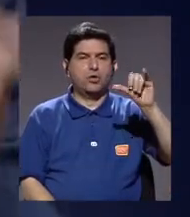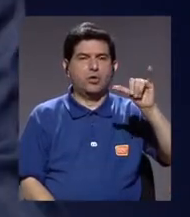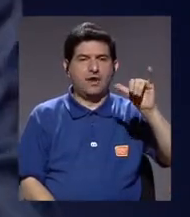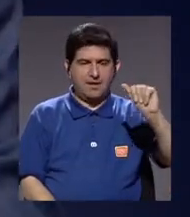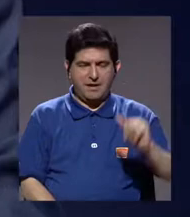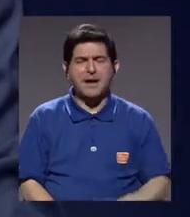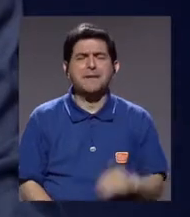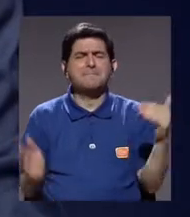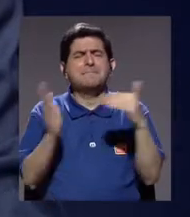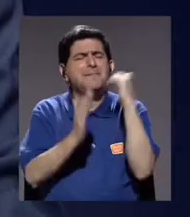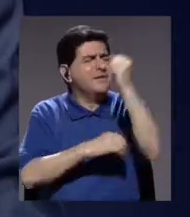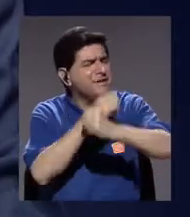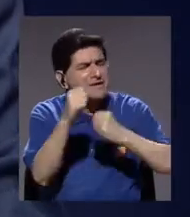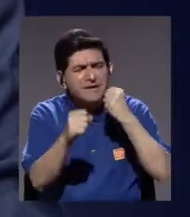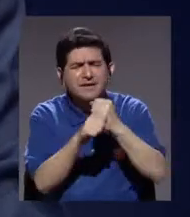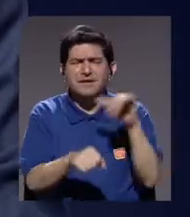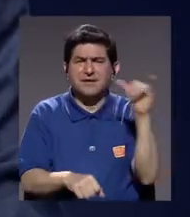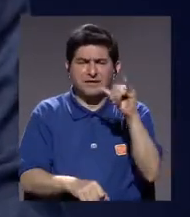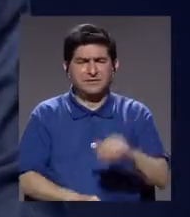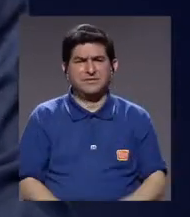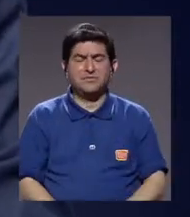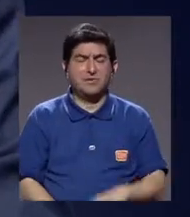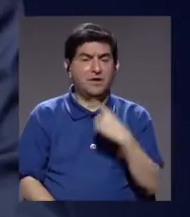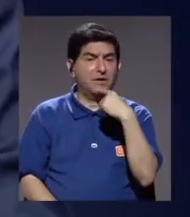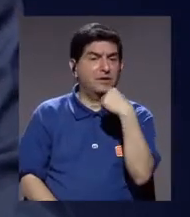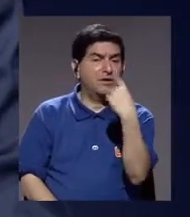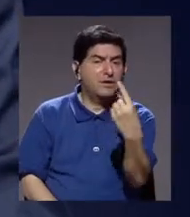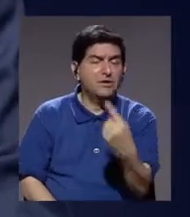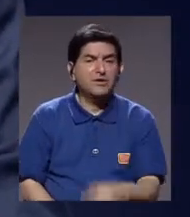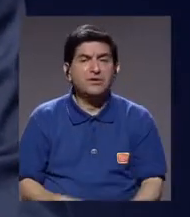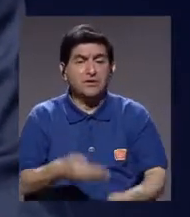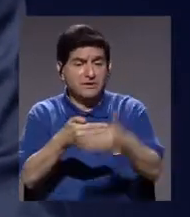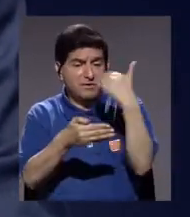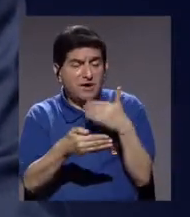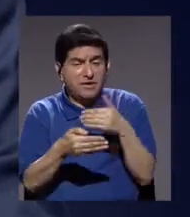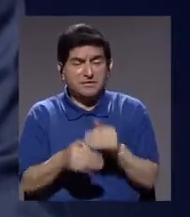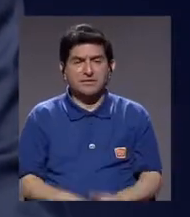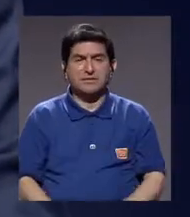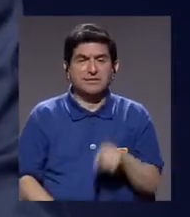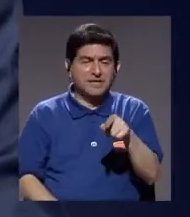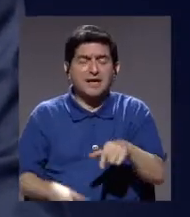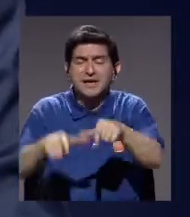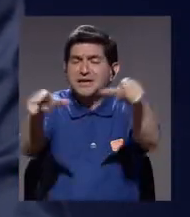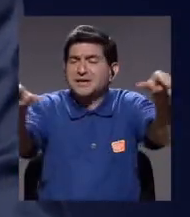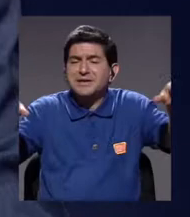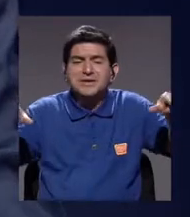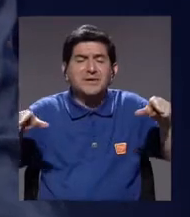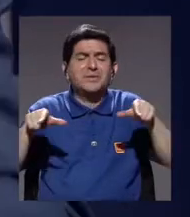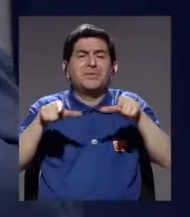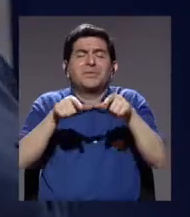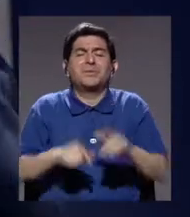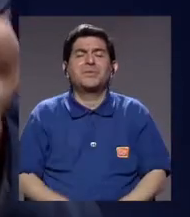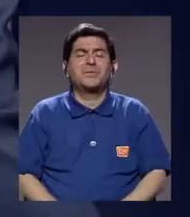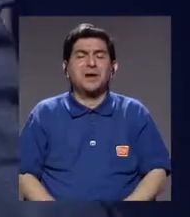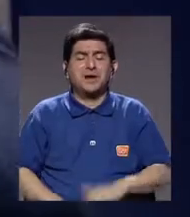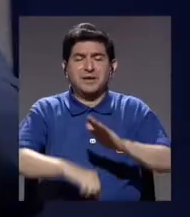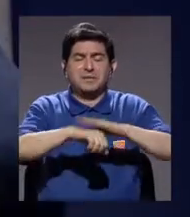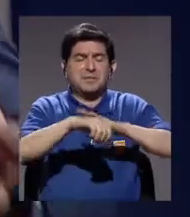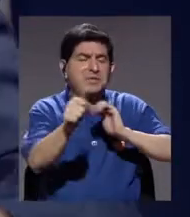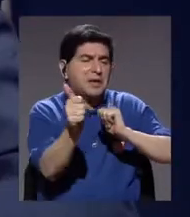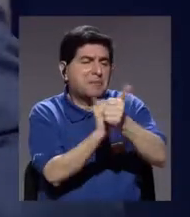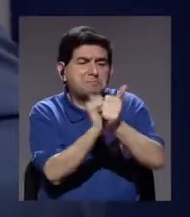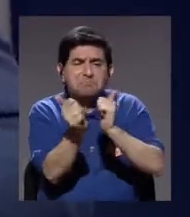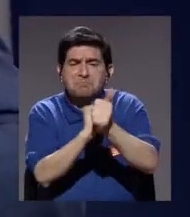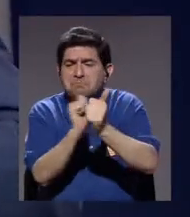desde miles de años, estaba justamente lo que usted también había mencionado, una tierra de paso,